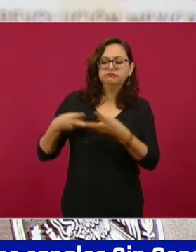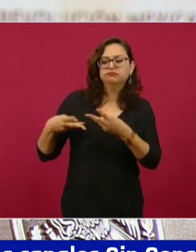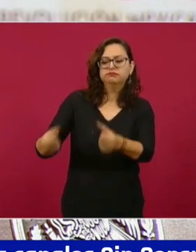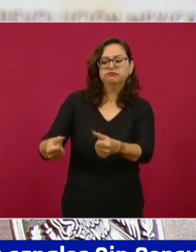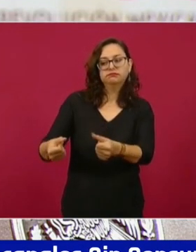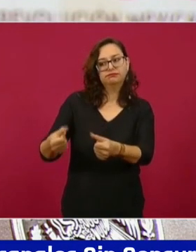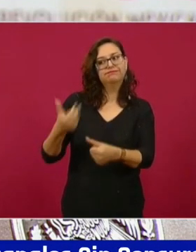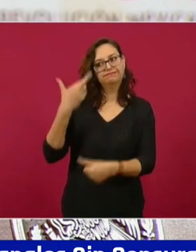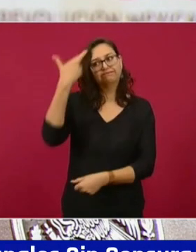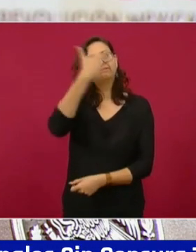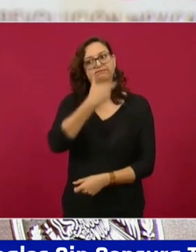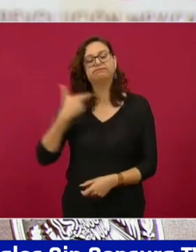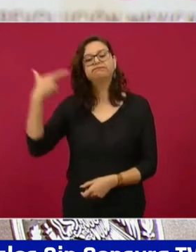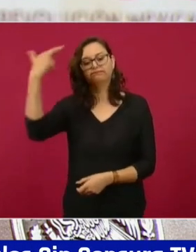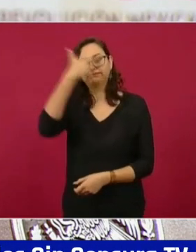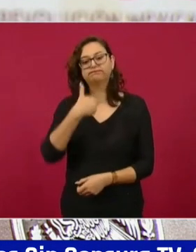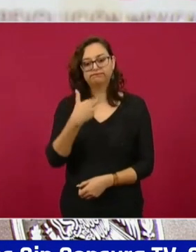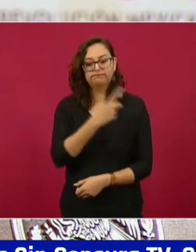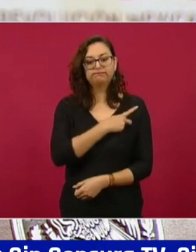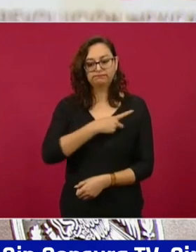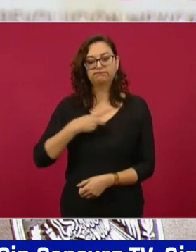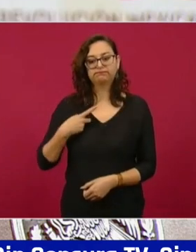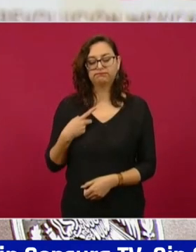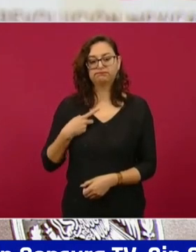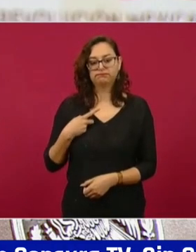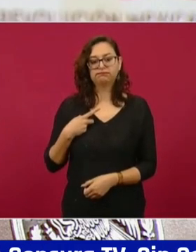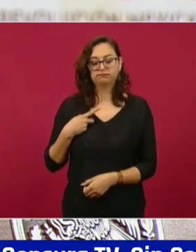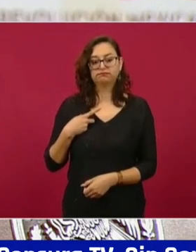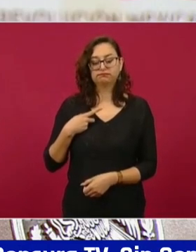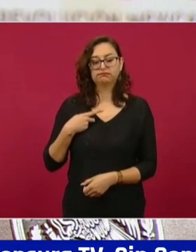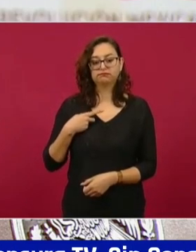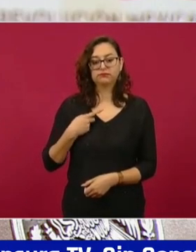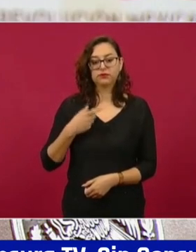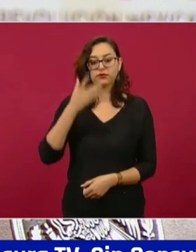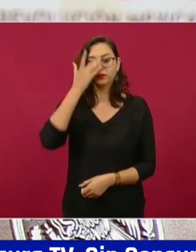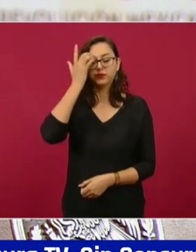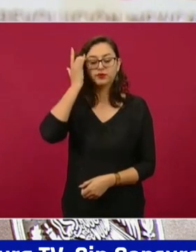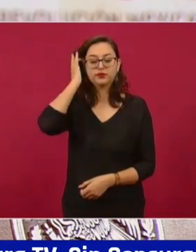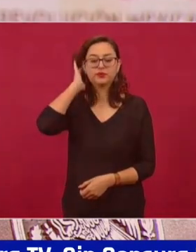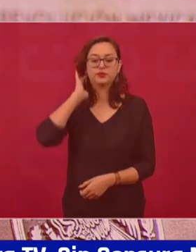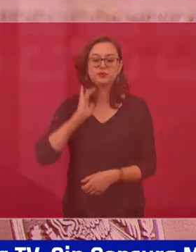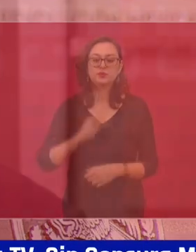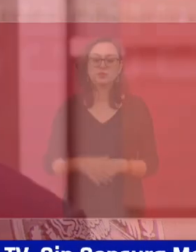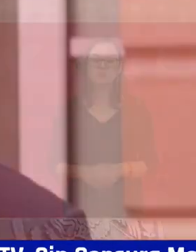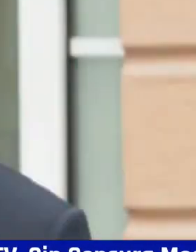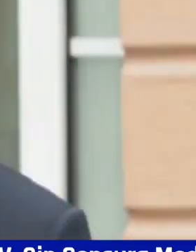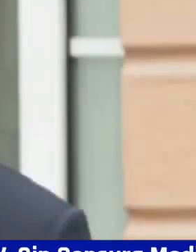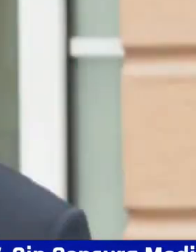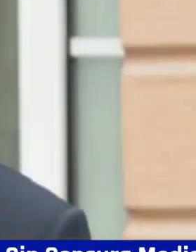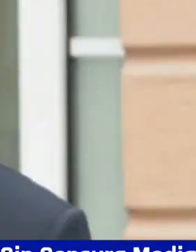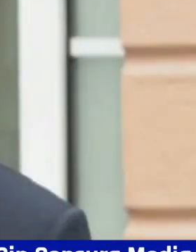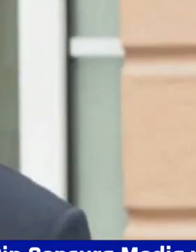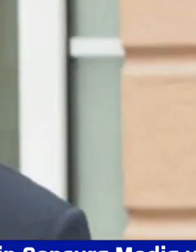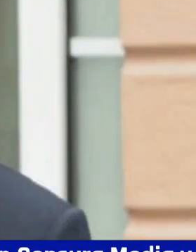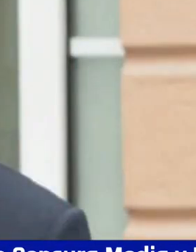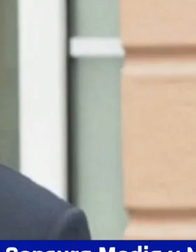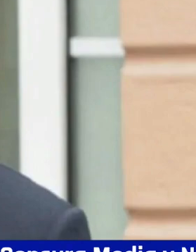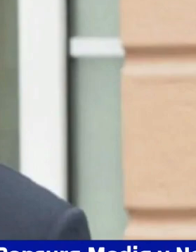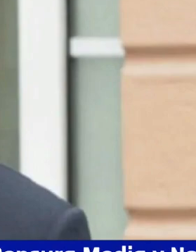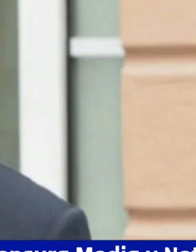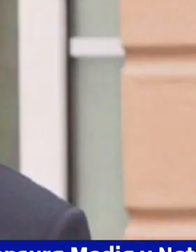del financiamiento a la organización fundada por Claudio X González, Mexicanos contra la Corrupción y la Impunidad, y el presidente dice que no, que no ha habido respuesta